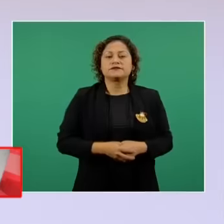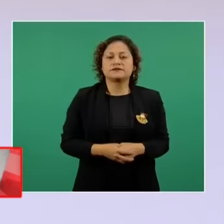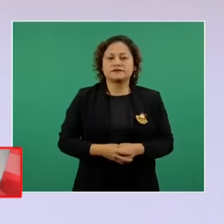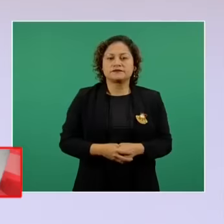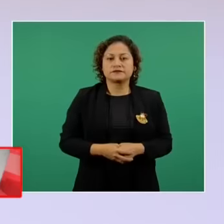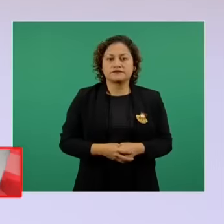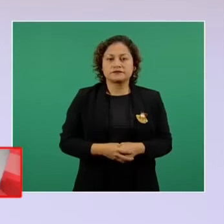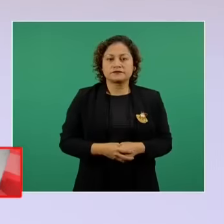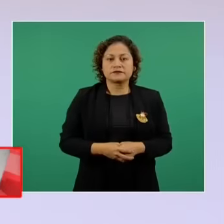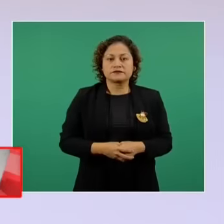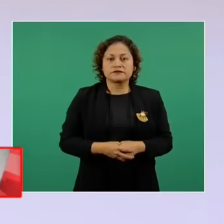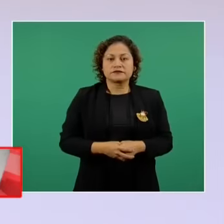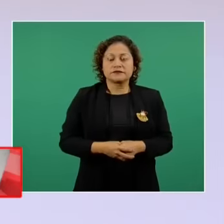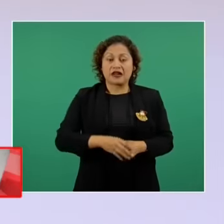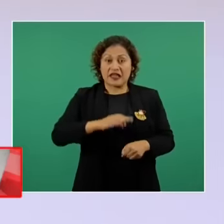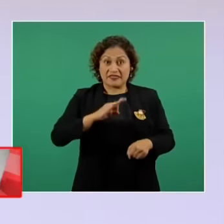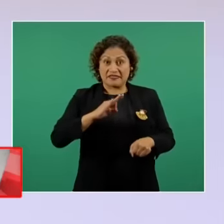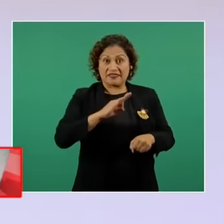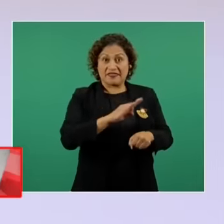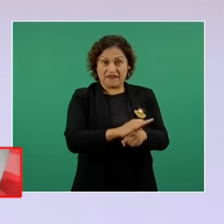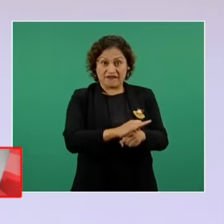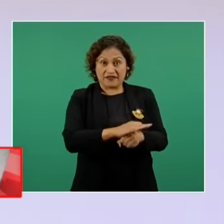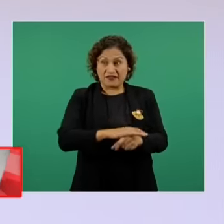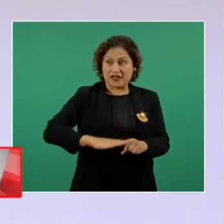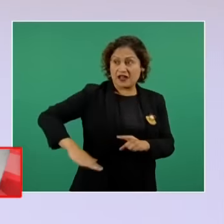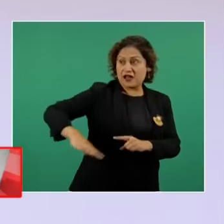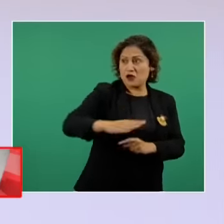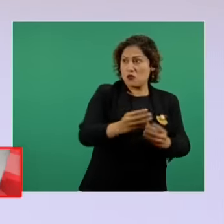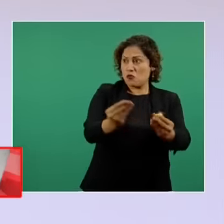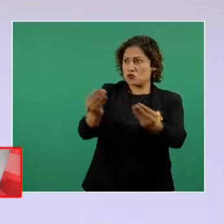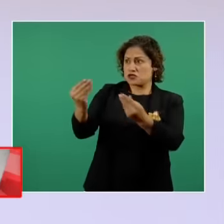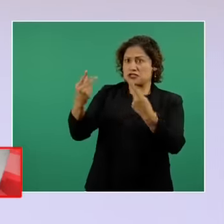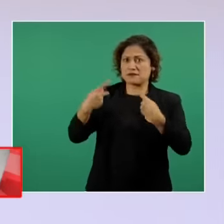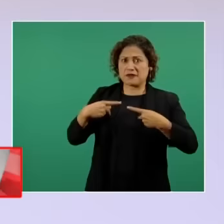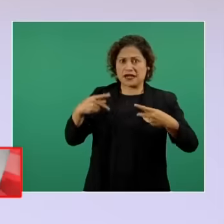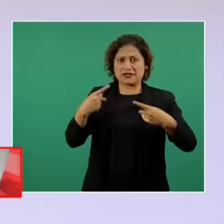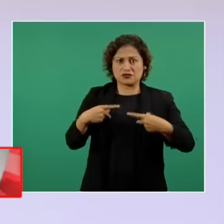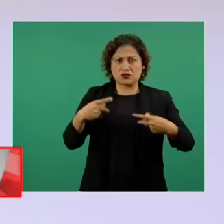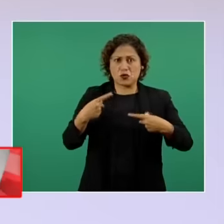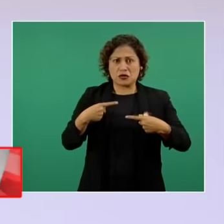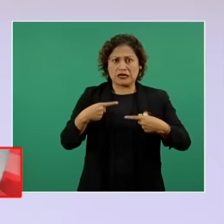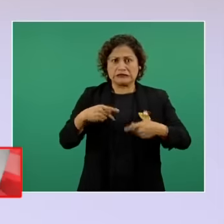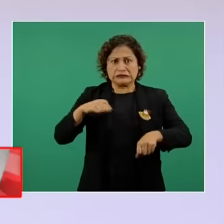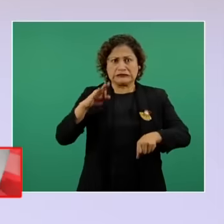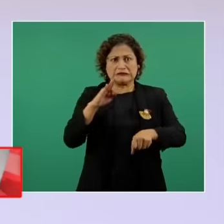miles de oponentes realistas, pero también de inocentes,